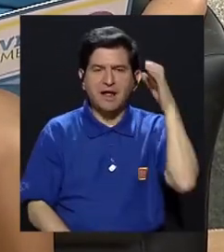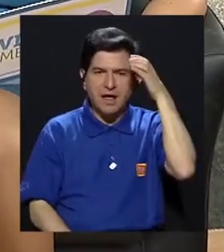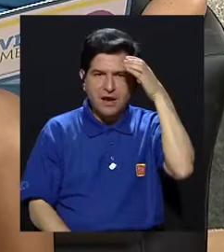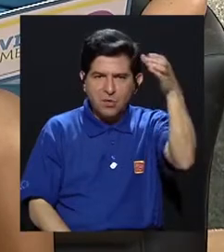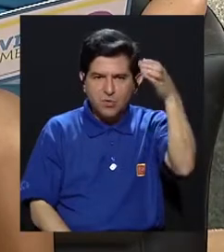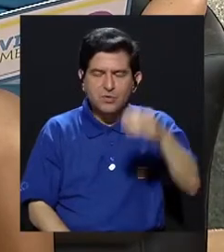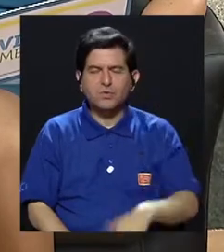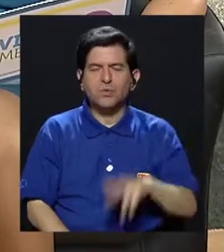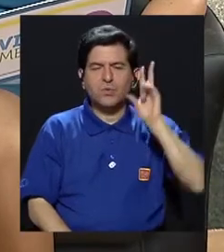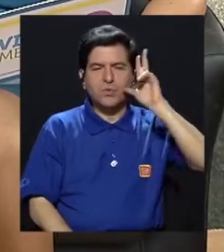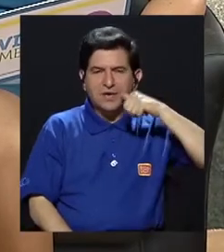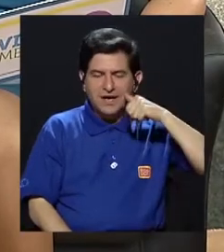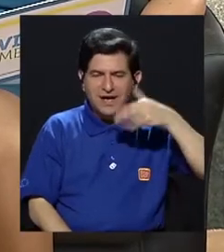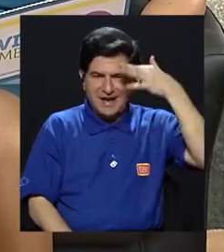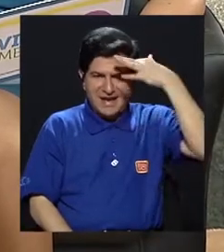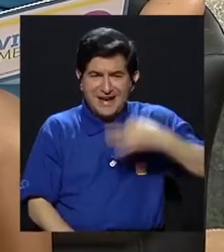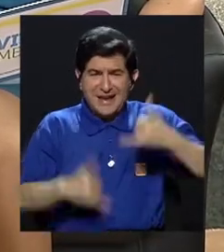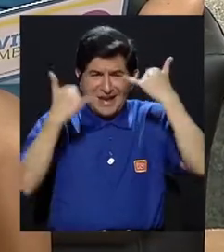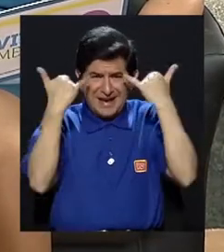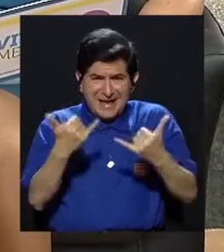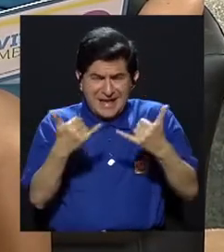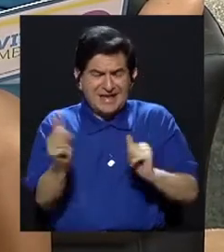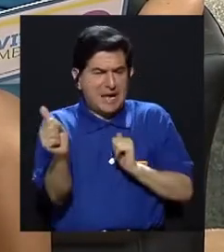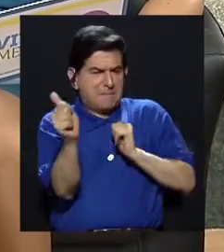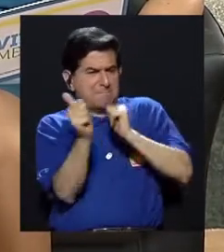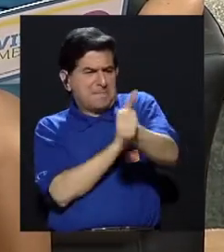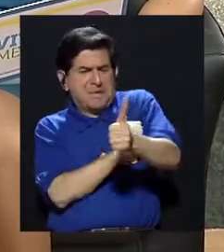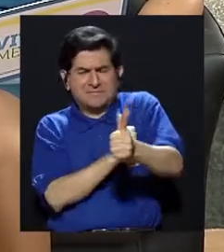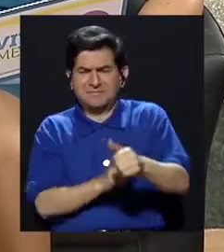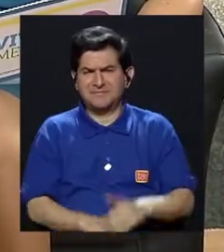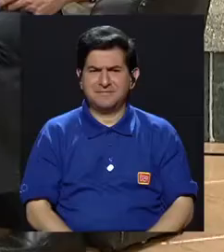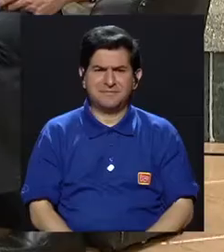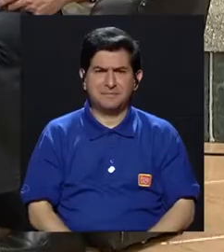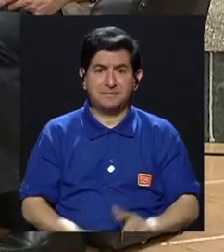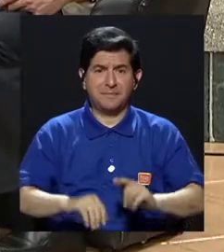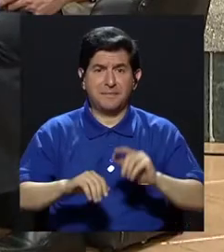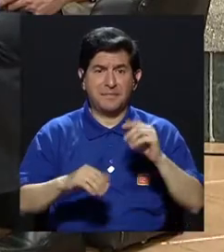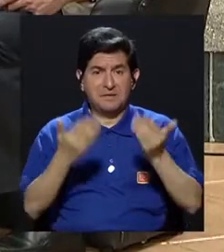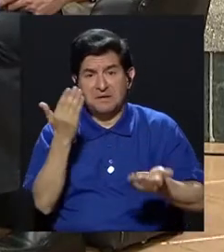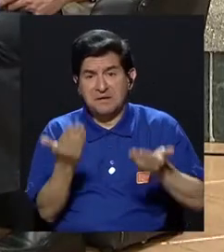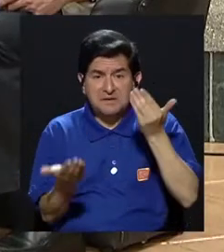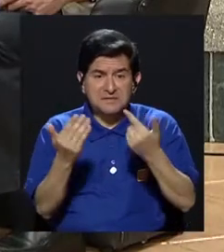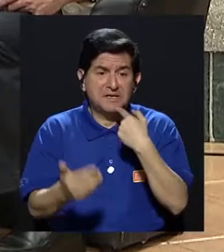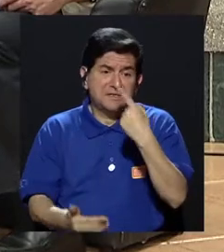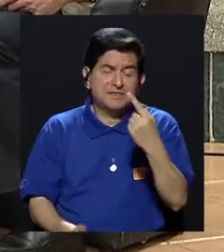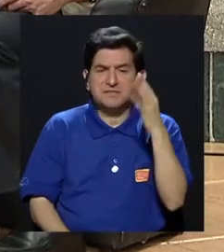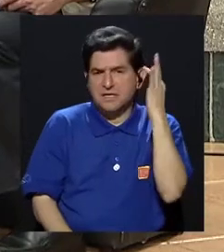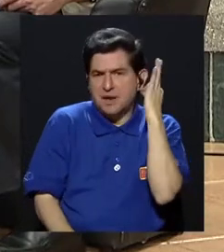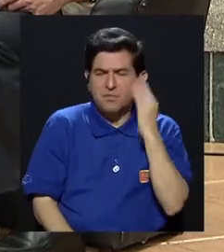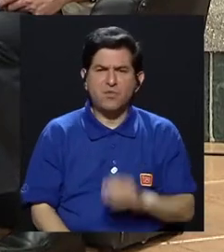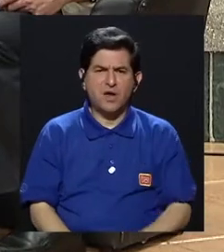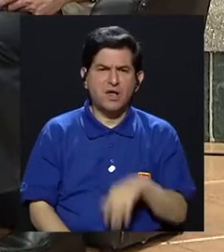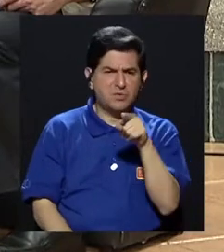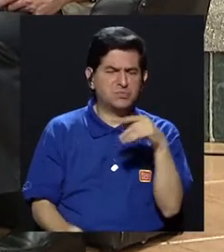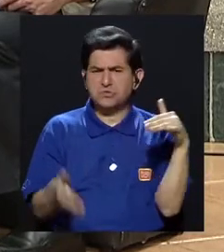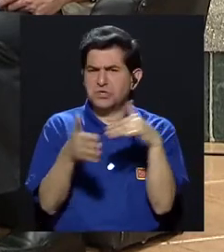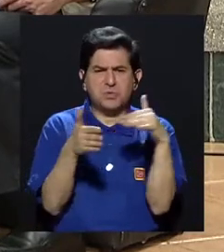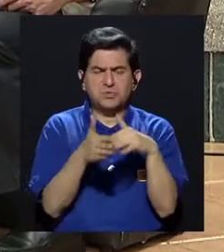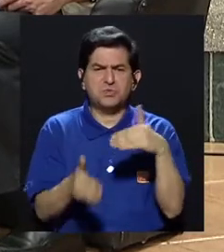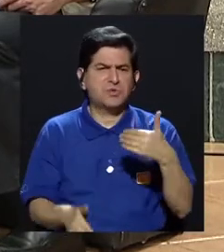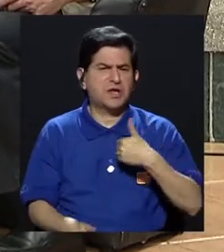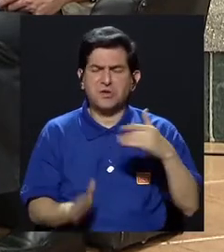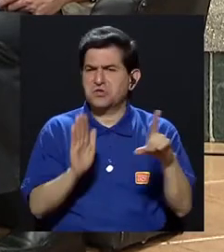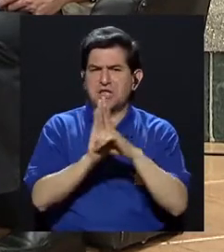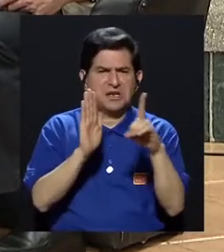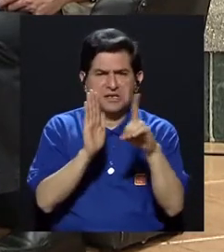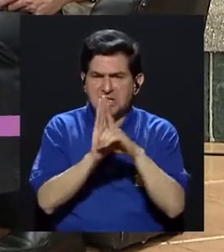cultura machista que se creía que ya había sido superado el machismo, porque tal vez decirle a una mujer, usted no estudia porque no